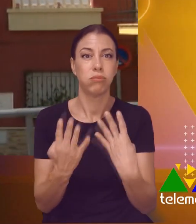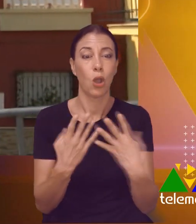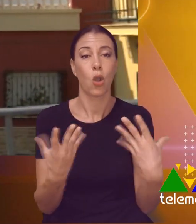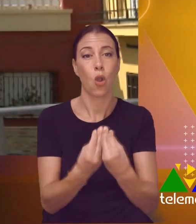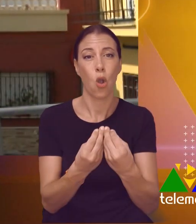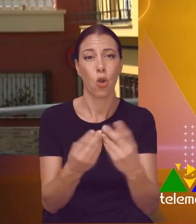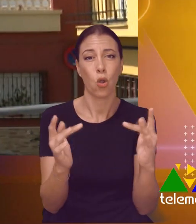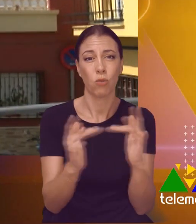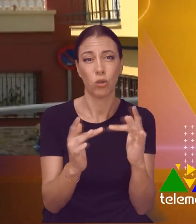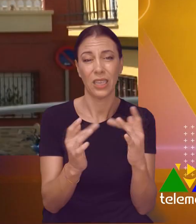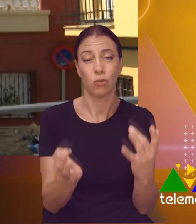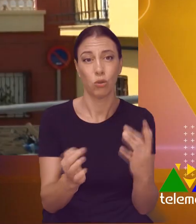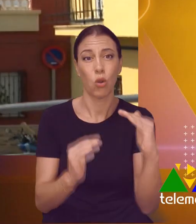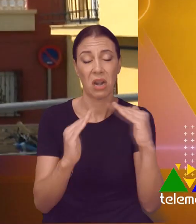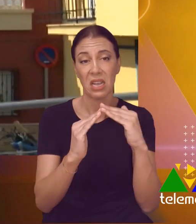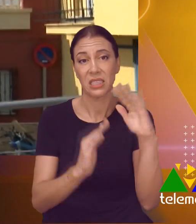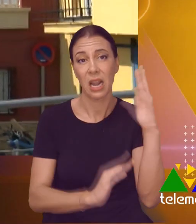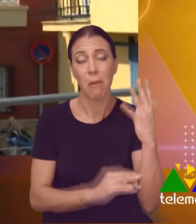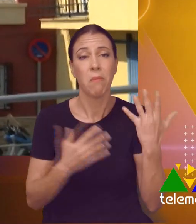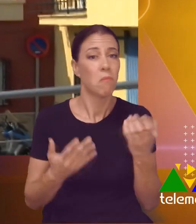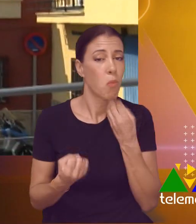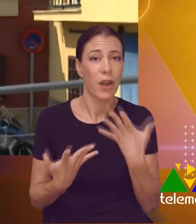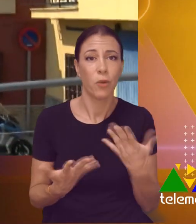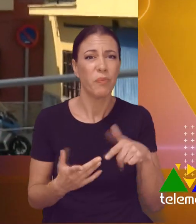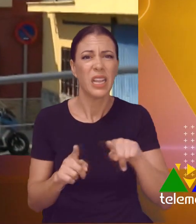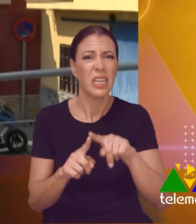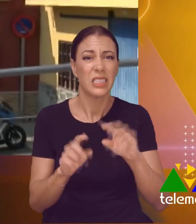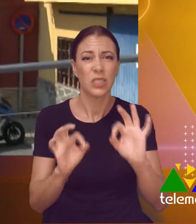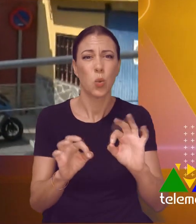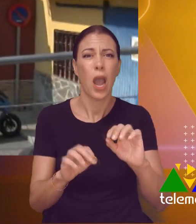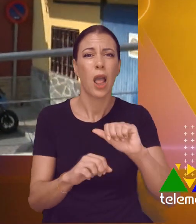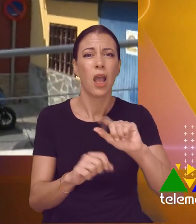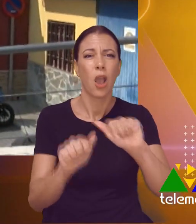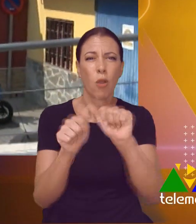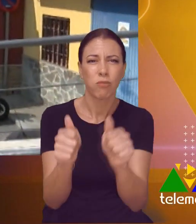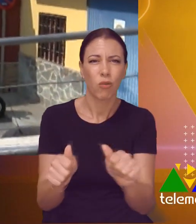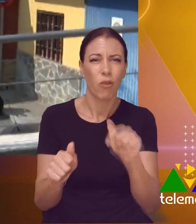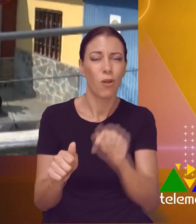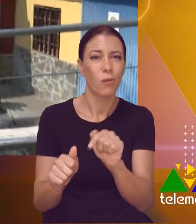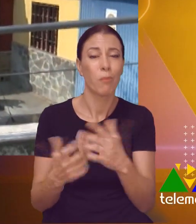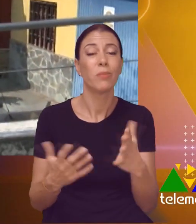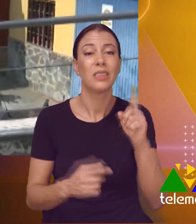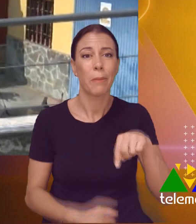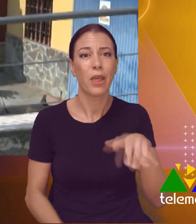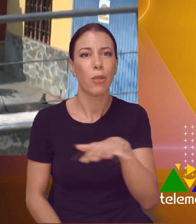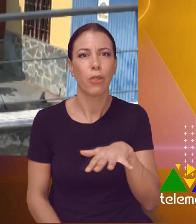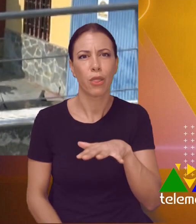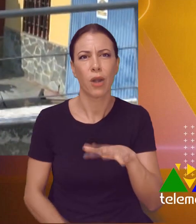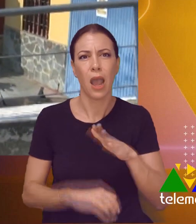confluía en la Casa de la Palma, en el Ingenio de la Palma, y bueno, esta es la configuración, también es una zona